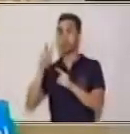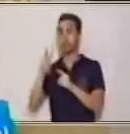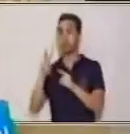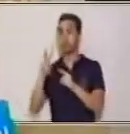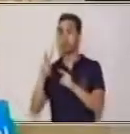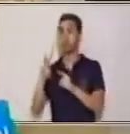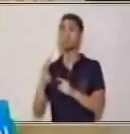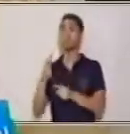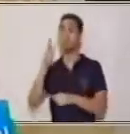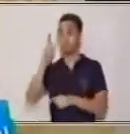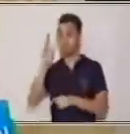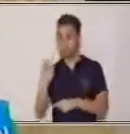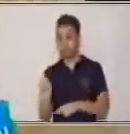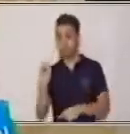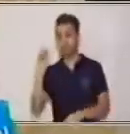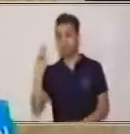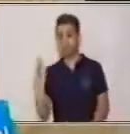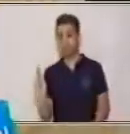20y,